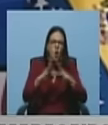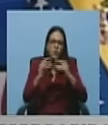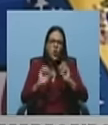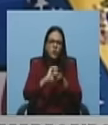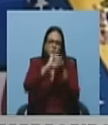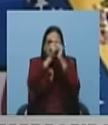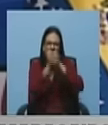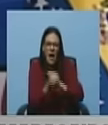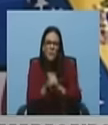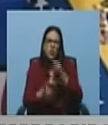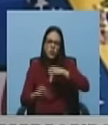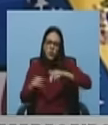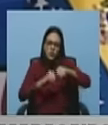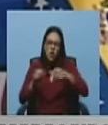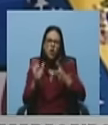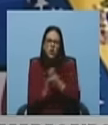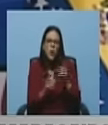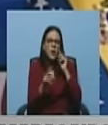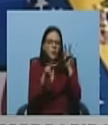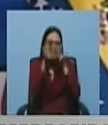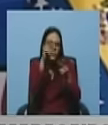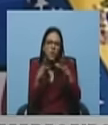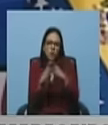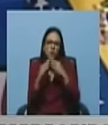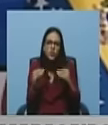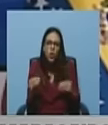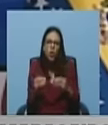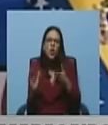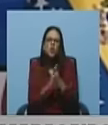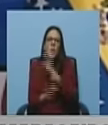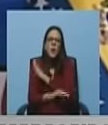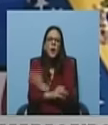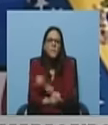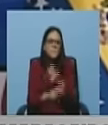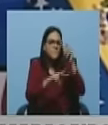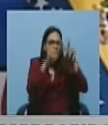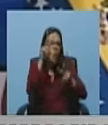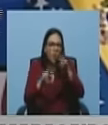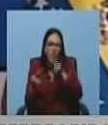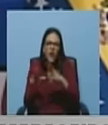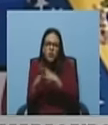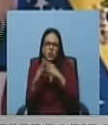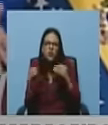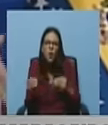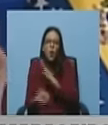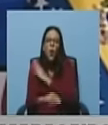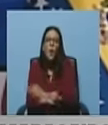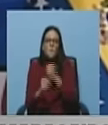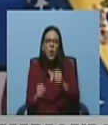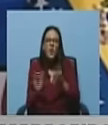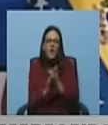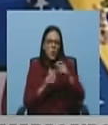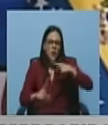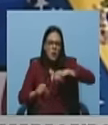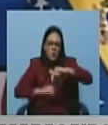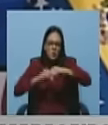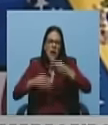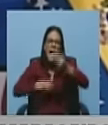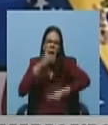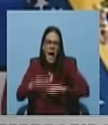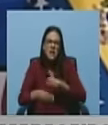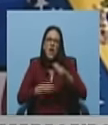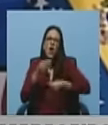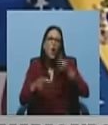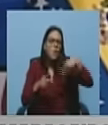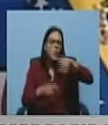ejercicio de funciones, de ejercicio del poder. Del poder hablo de poder hacer. ¿Y cómo